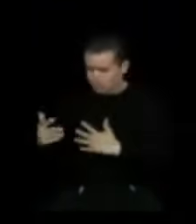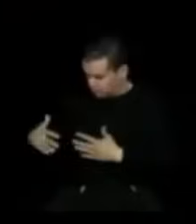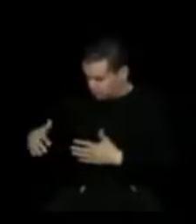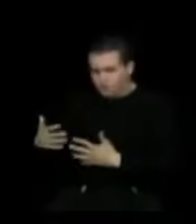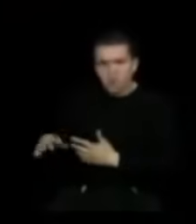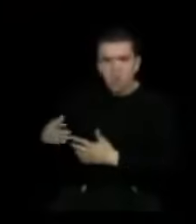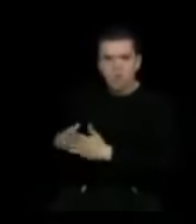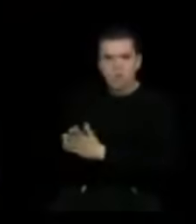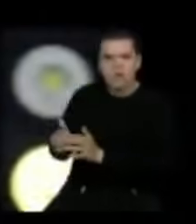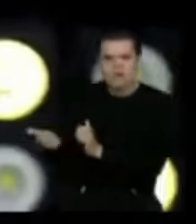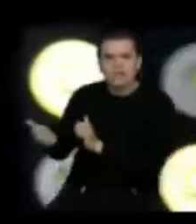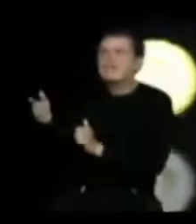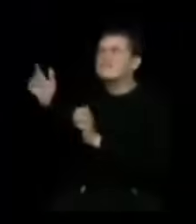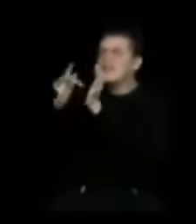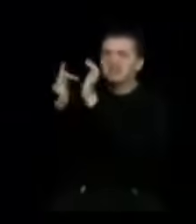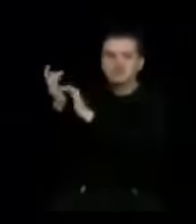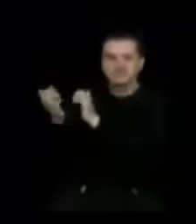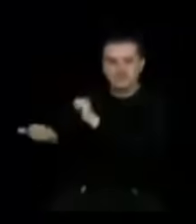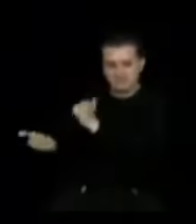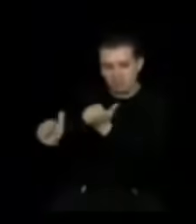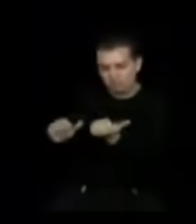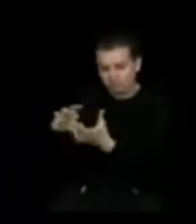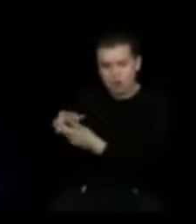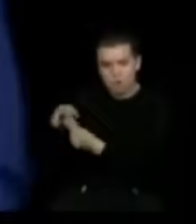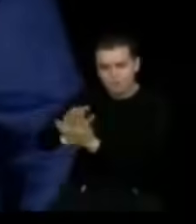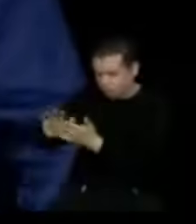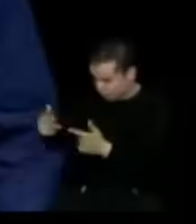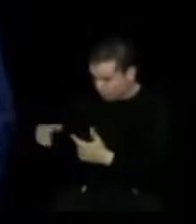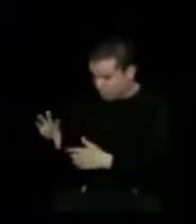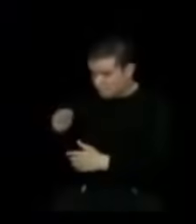Y Jesús la bautizó en el Espíritu Santo.